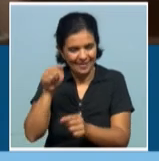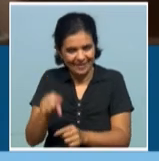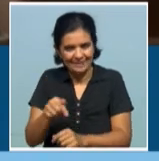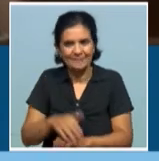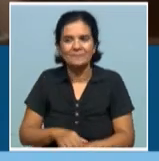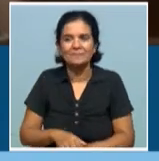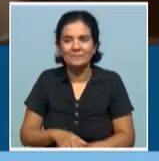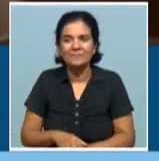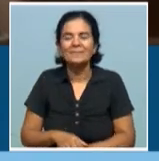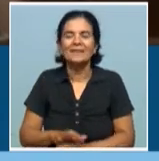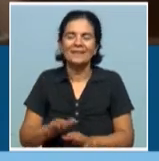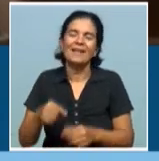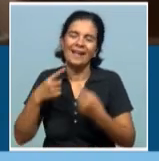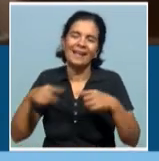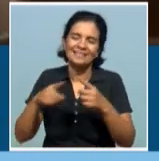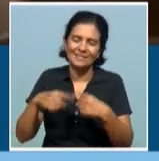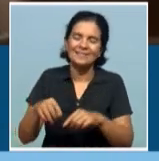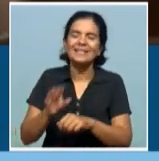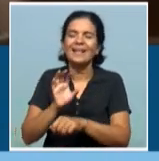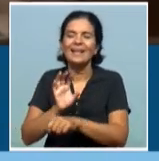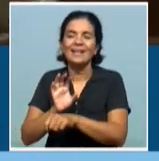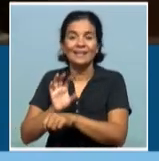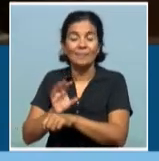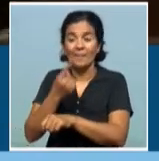Si me habrán ladrado los chocos.